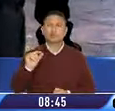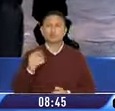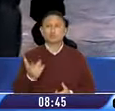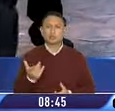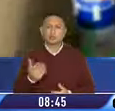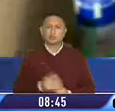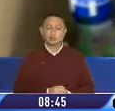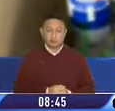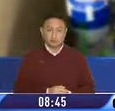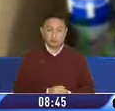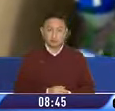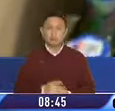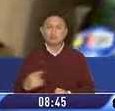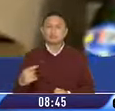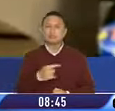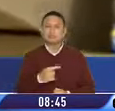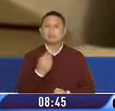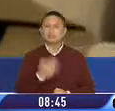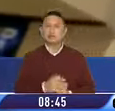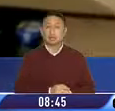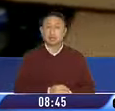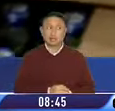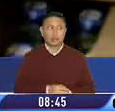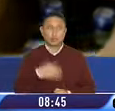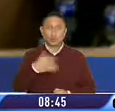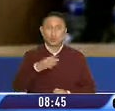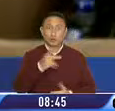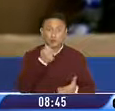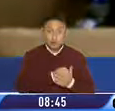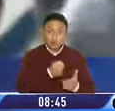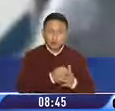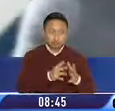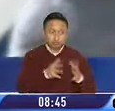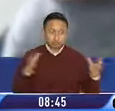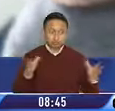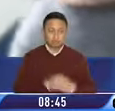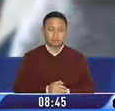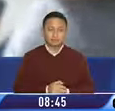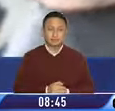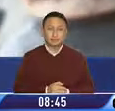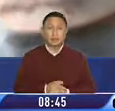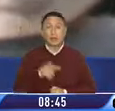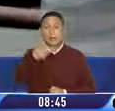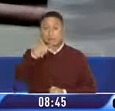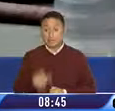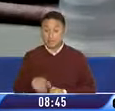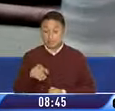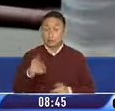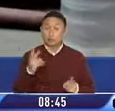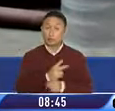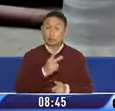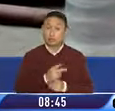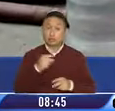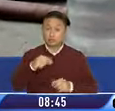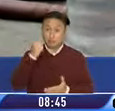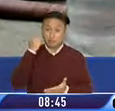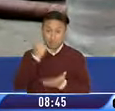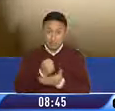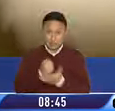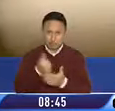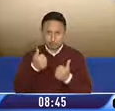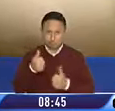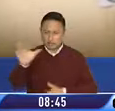bastante inferior, lo que hacía que su demanda sea alta. Claro, el perjudicado, el consumidor, quien pagaba por una marca de